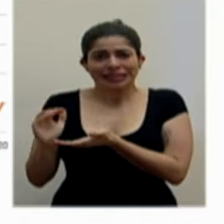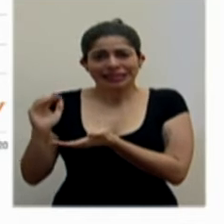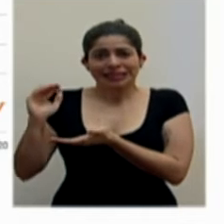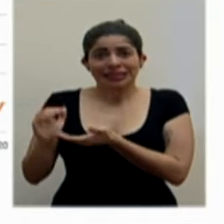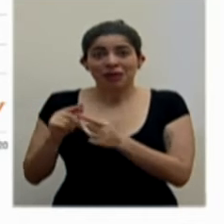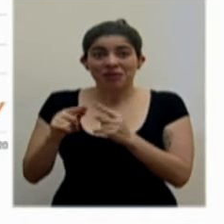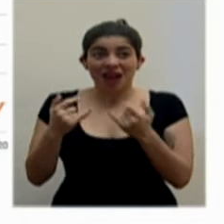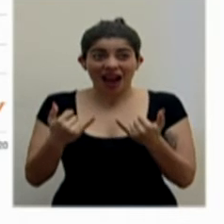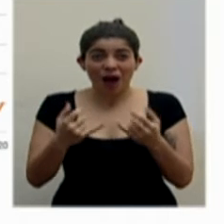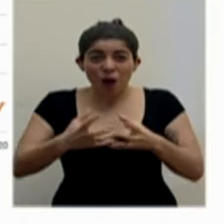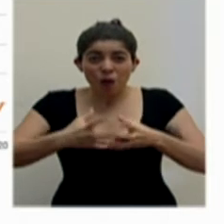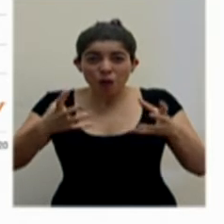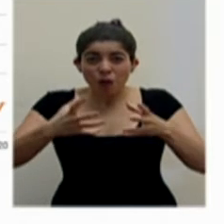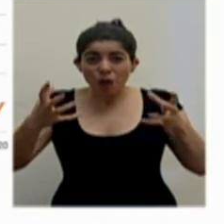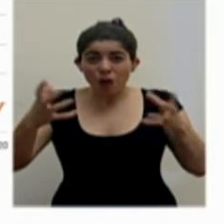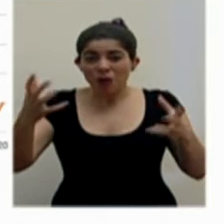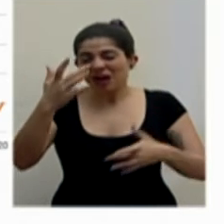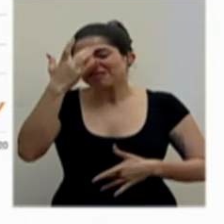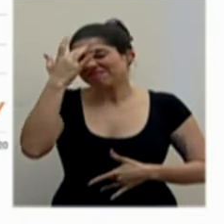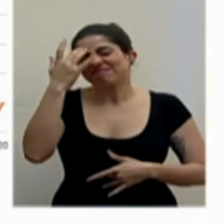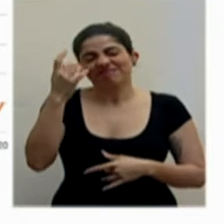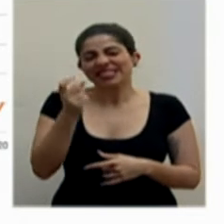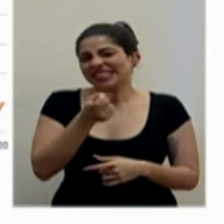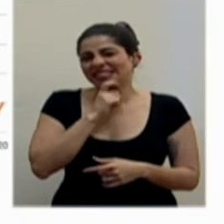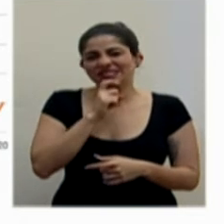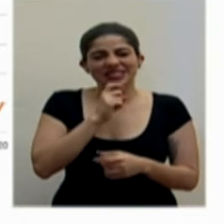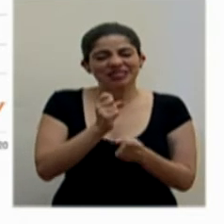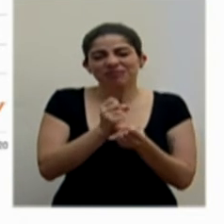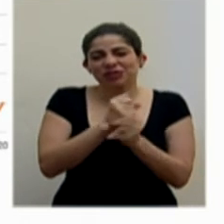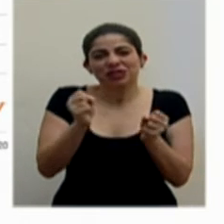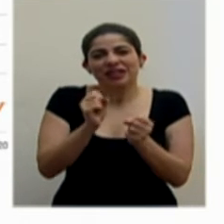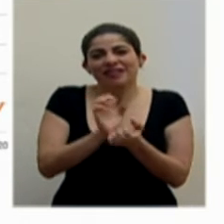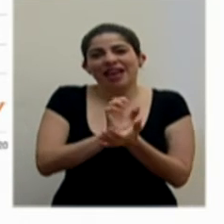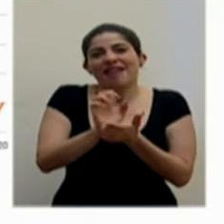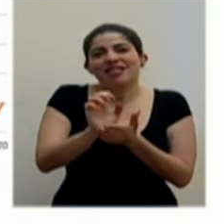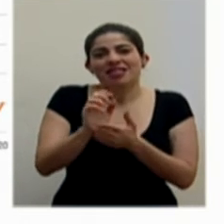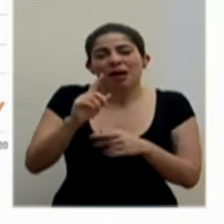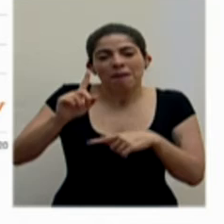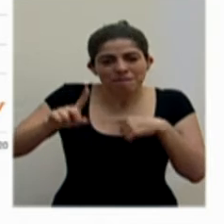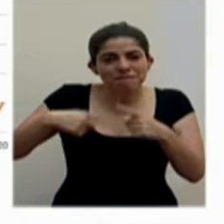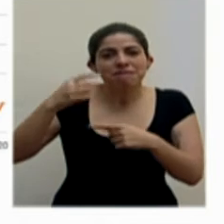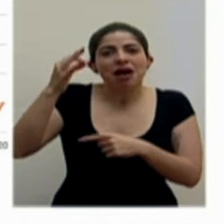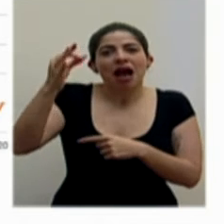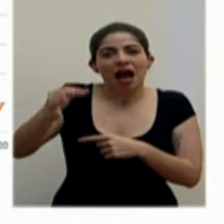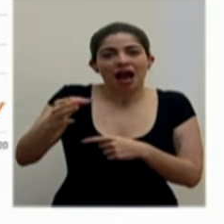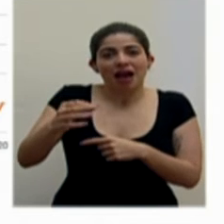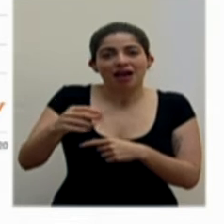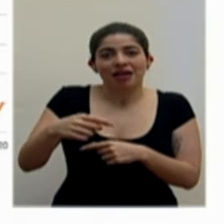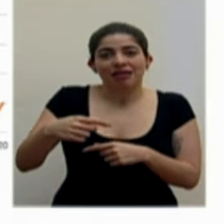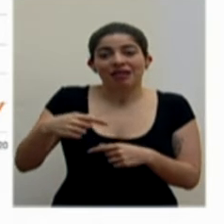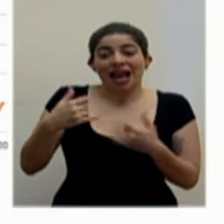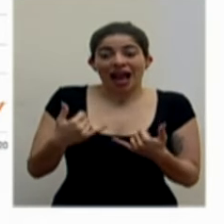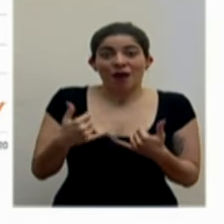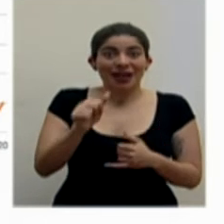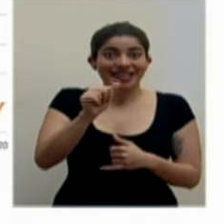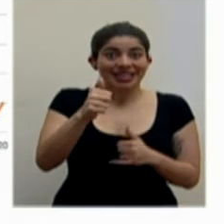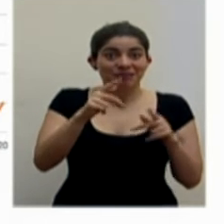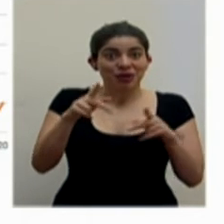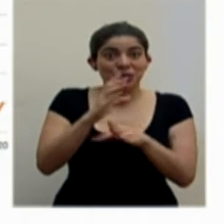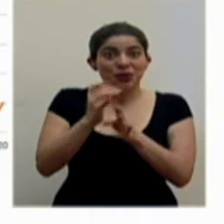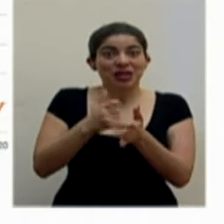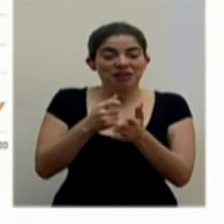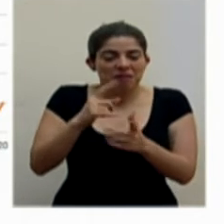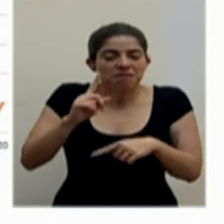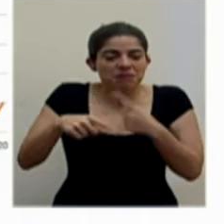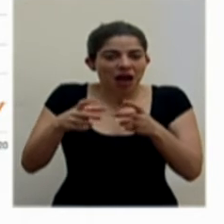cantidad de casos que se está dando, es inevitable que vamos a ver un incremento mayor a los 10 que tenemos hoy en cuidados